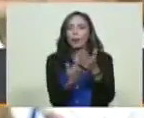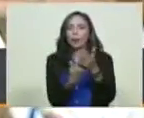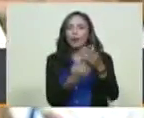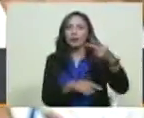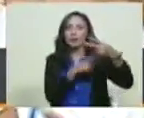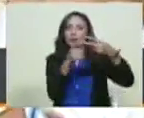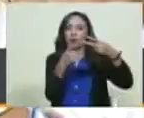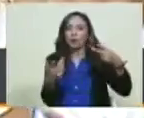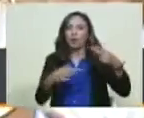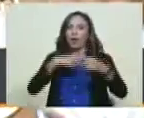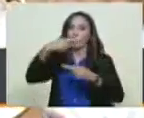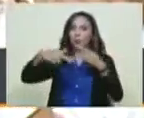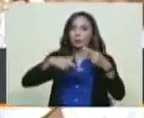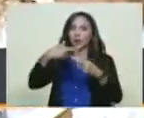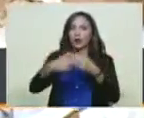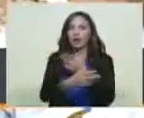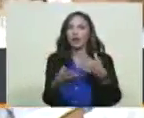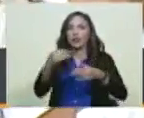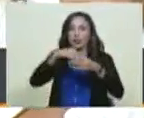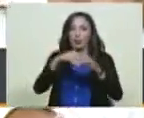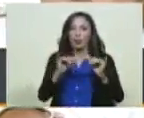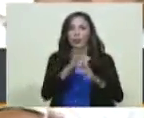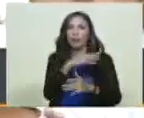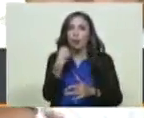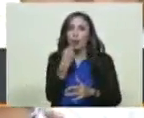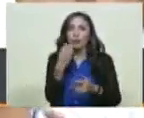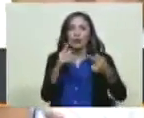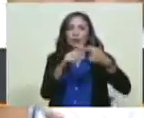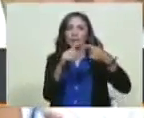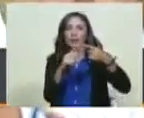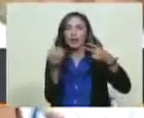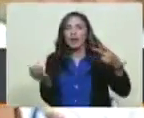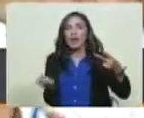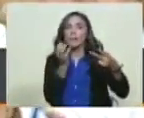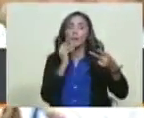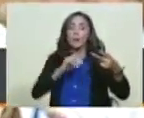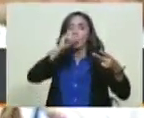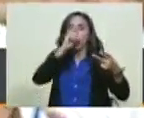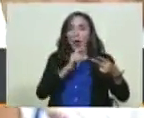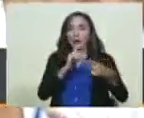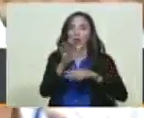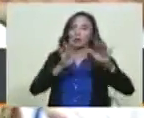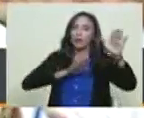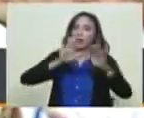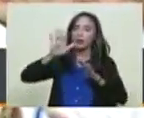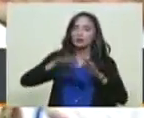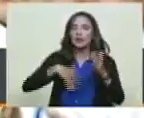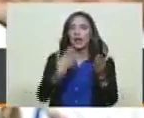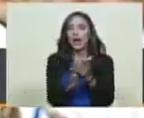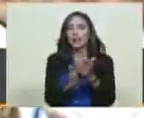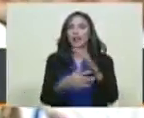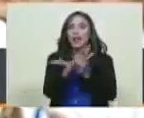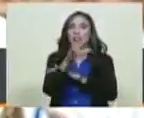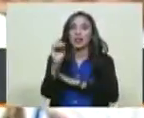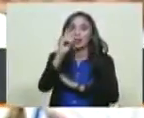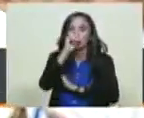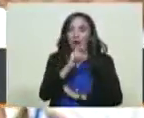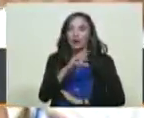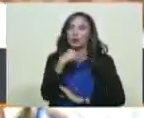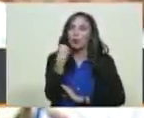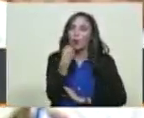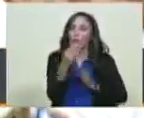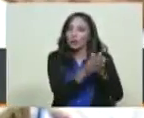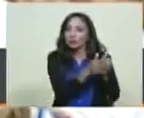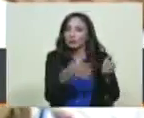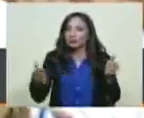revolucionarias dentro de la juventud del partido es que la edad comprendida sea de 15 a 30 años